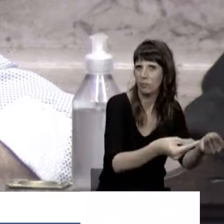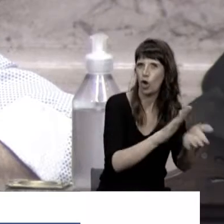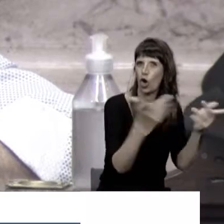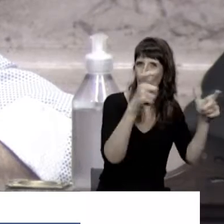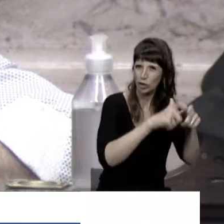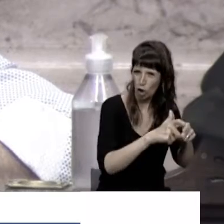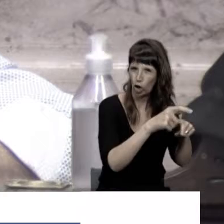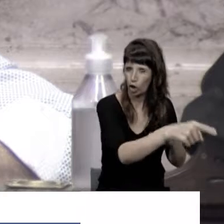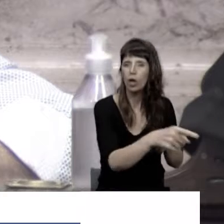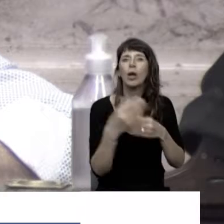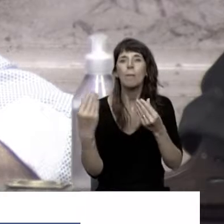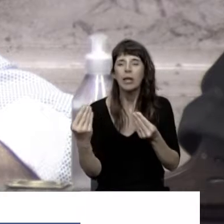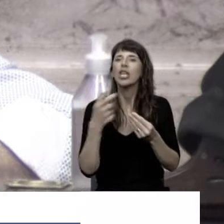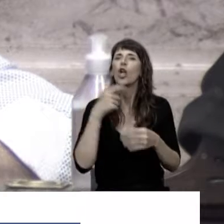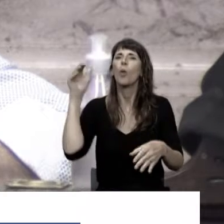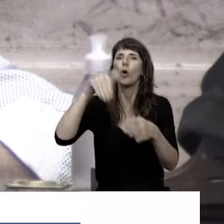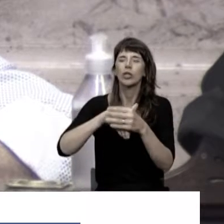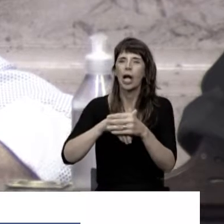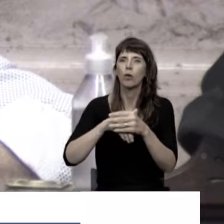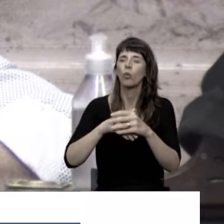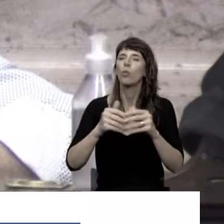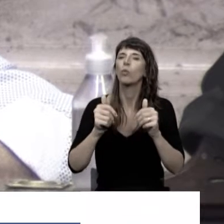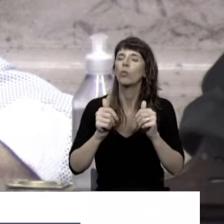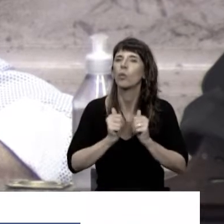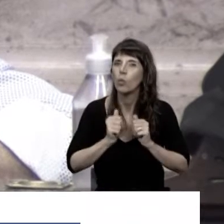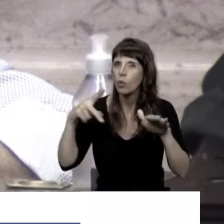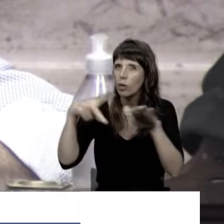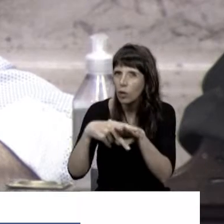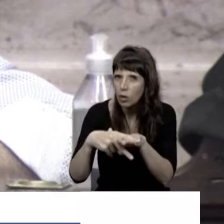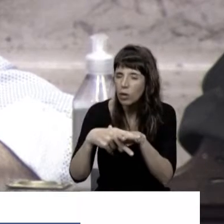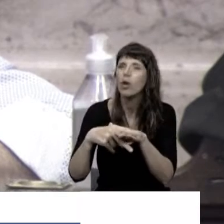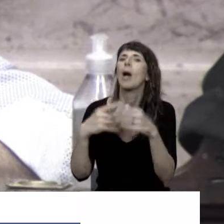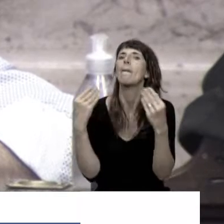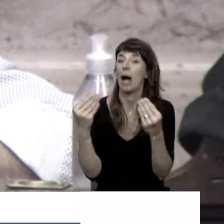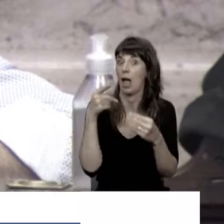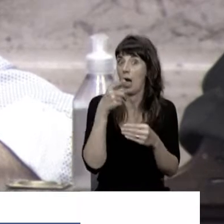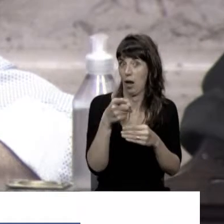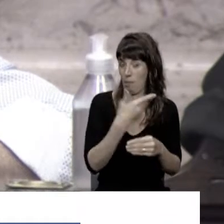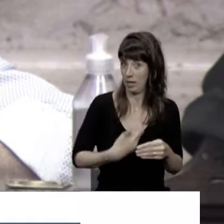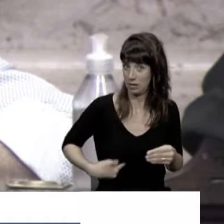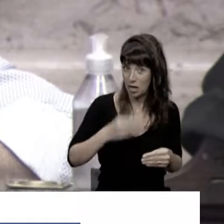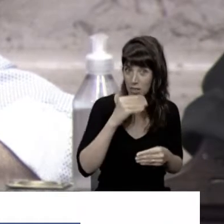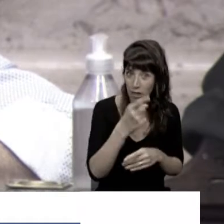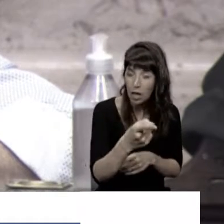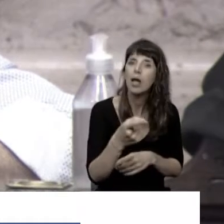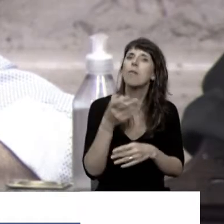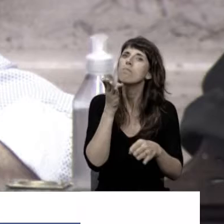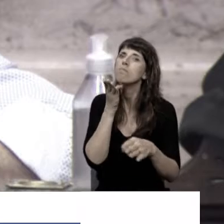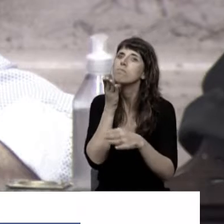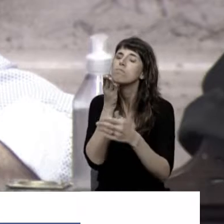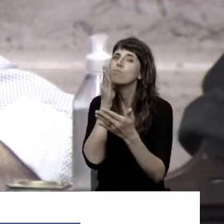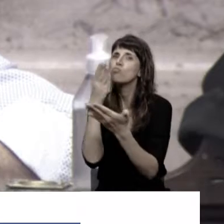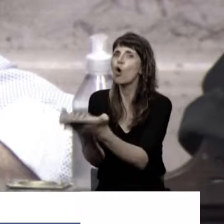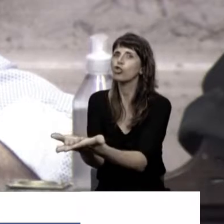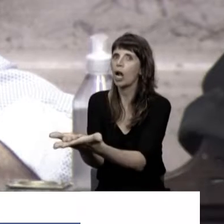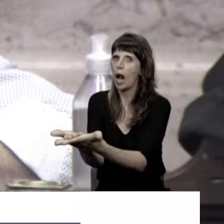votemos para un cuarto intermedio para que solamente usted, señor presidente, le exhiba a las autoridades de nuestro bloque el documento